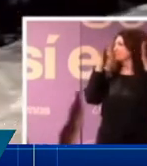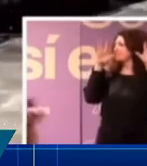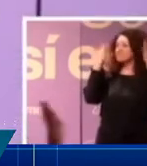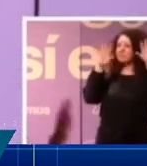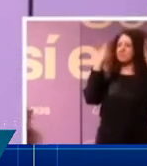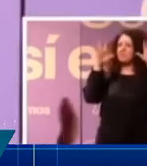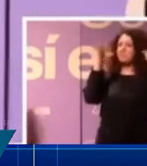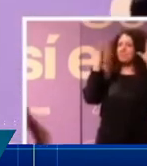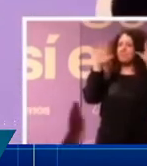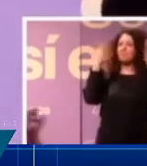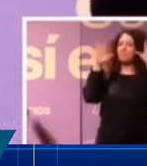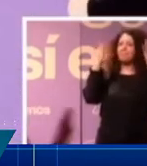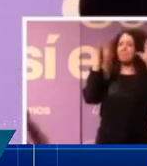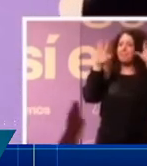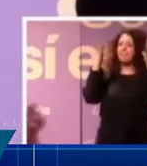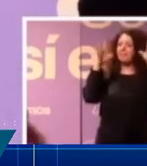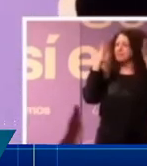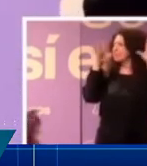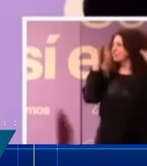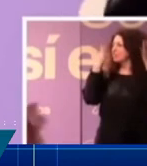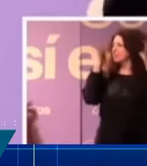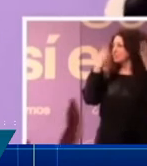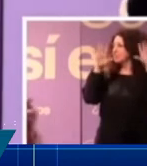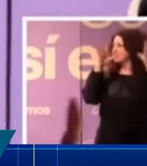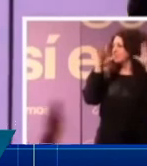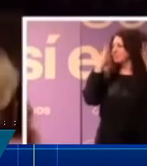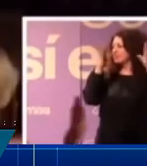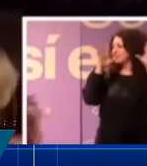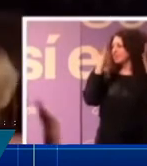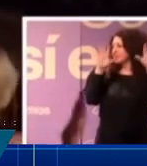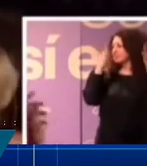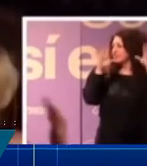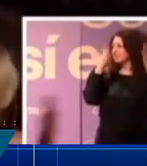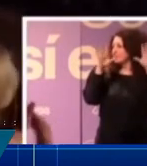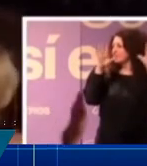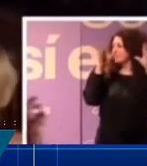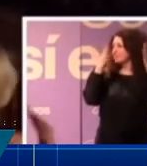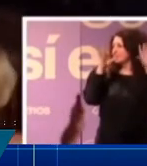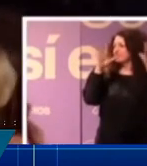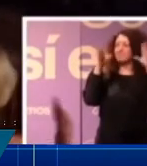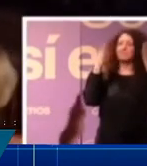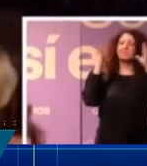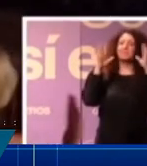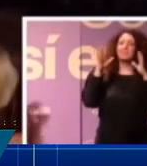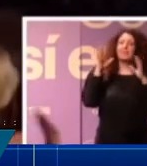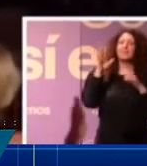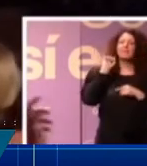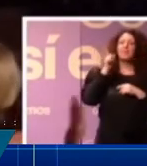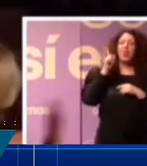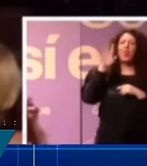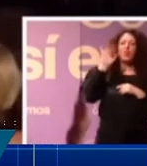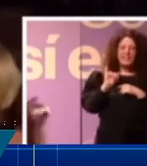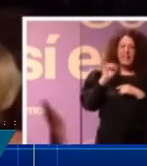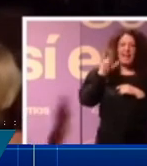es legisladora, pero se ve que no tiene conocimiento. Ese es el grave problema del que adolece en parte este Parlamento, que no se conforma de verdaderos